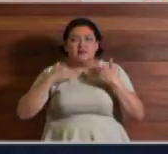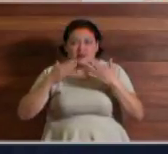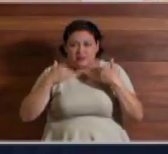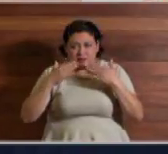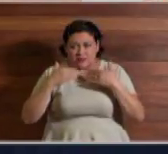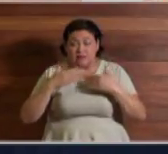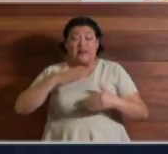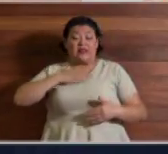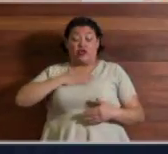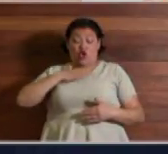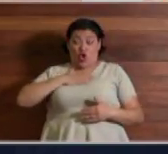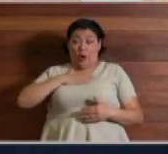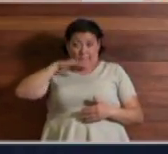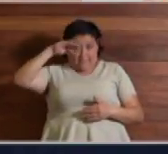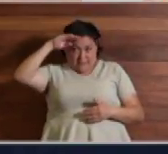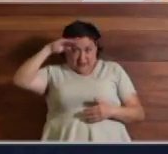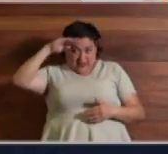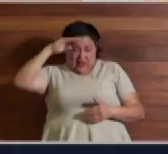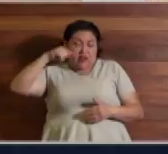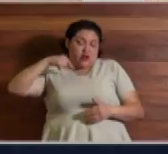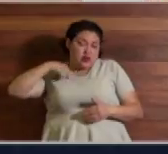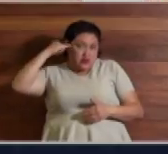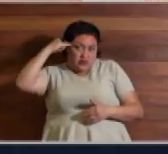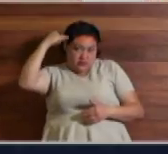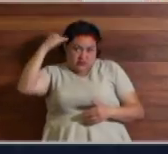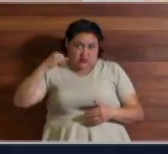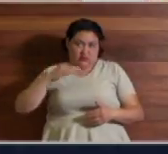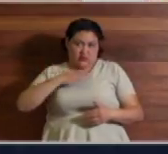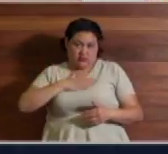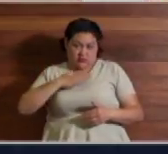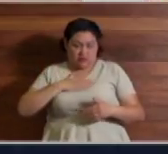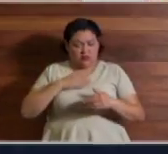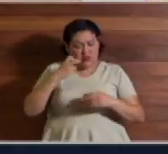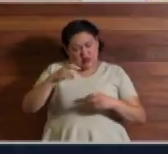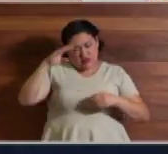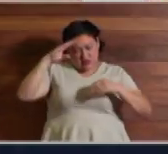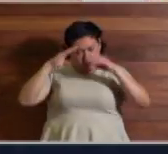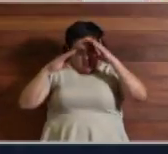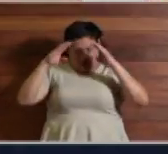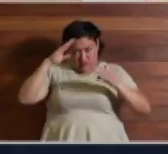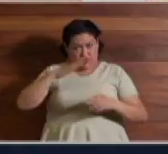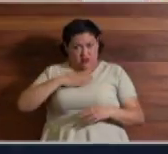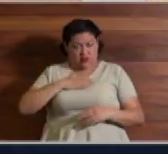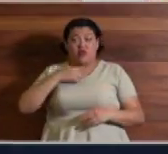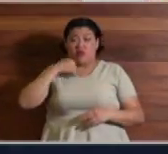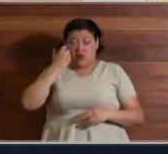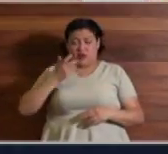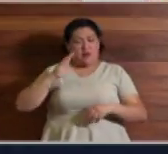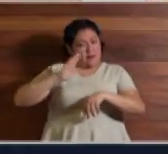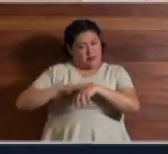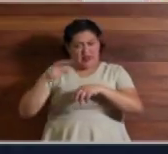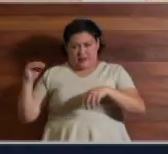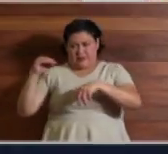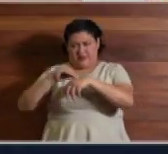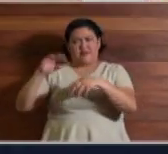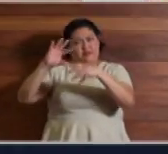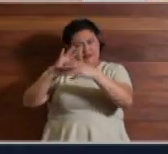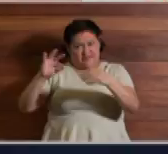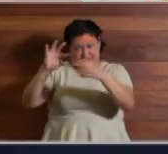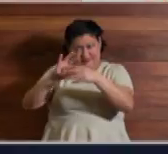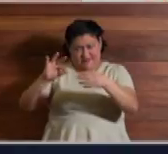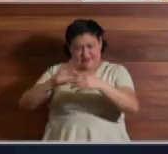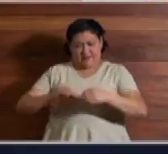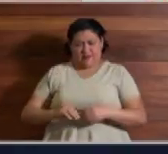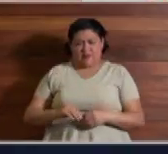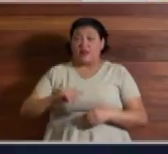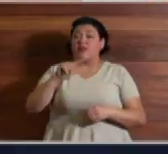parto, cuestionando supuestos centrales o supuestos sobre esta reflexión, déjenme entrar algunas reflexiones sobre